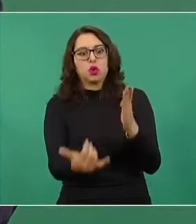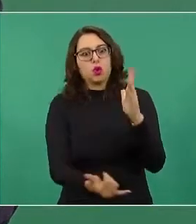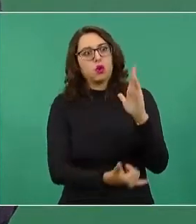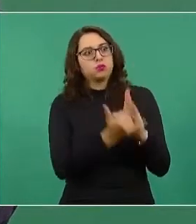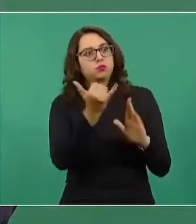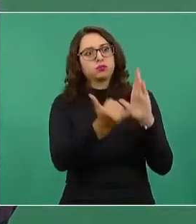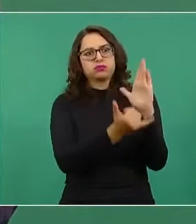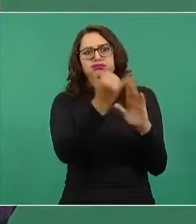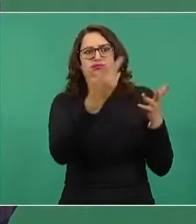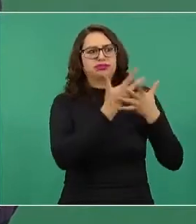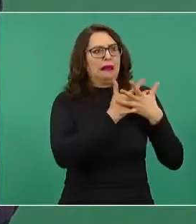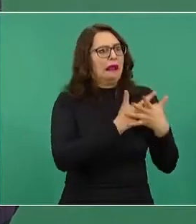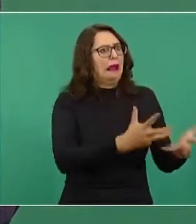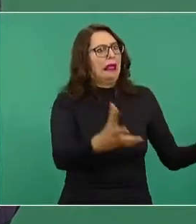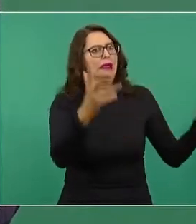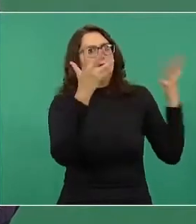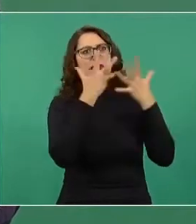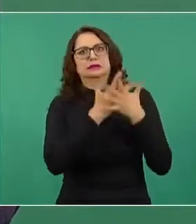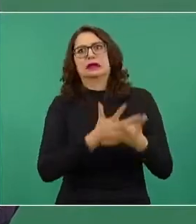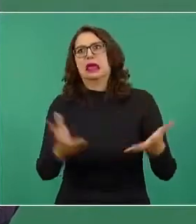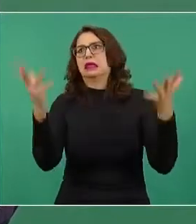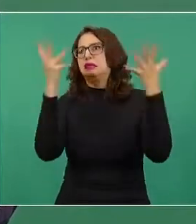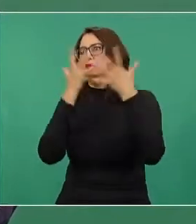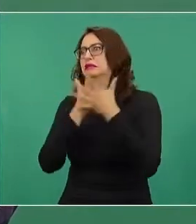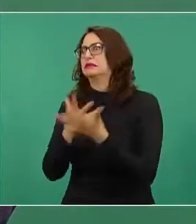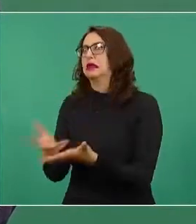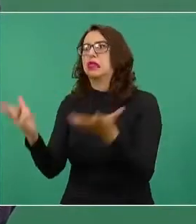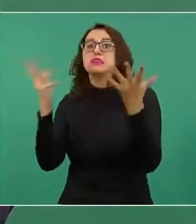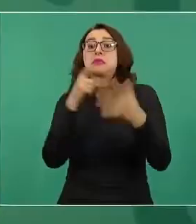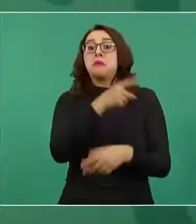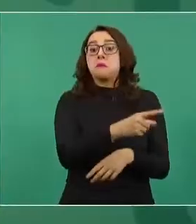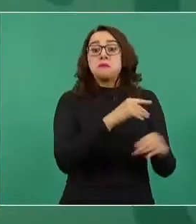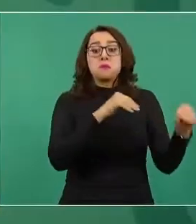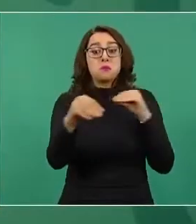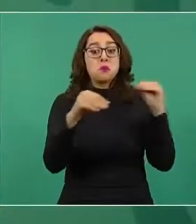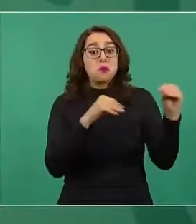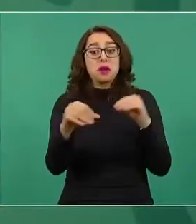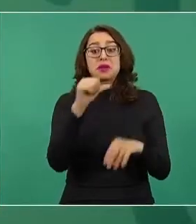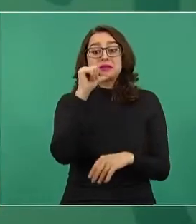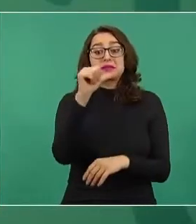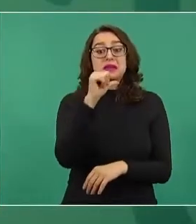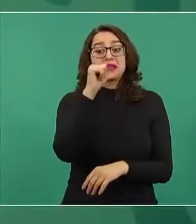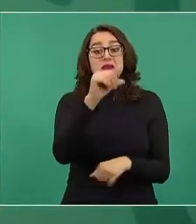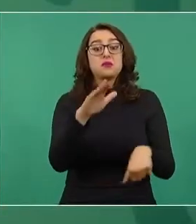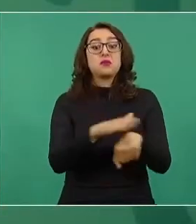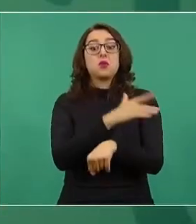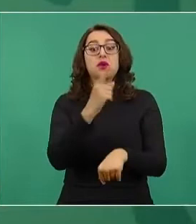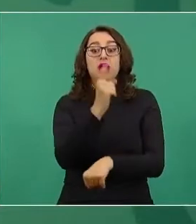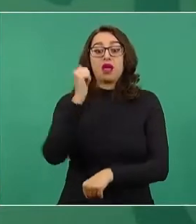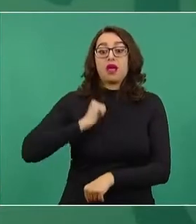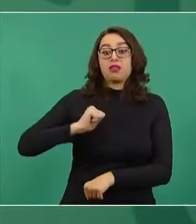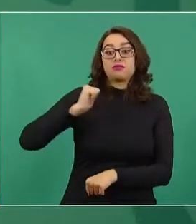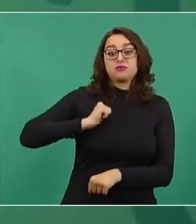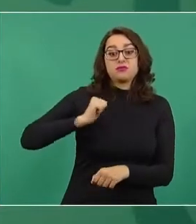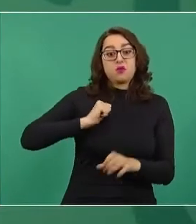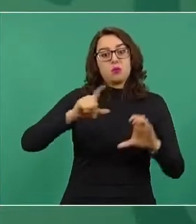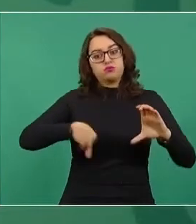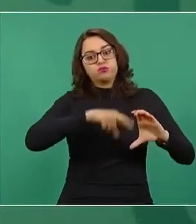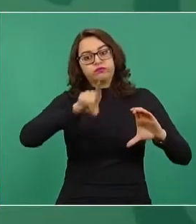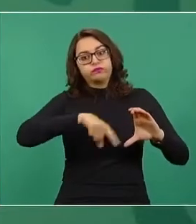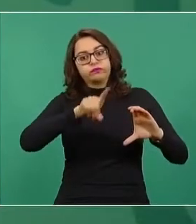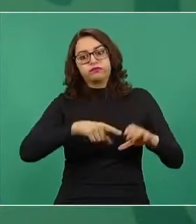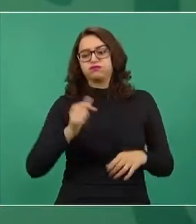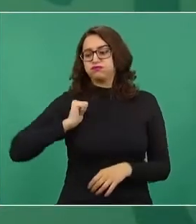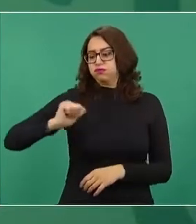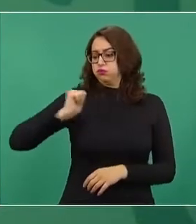grandes presas que están subutilizadas porque tienen turbinas de hace 40, 50 años, cambiando